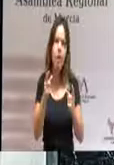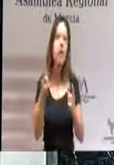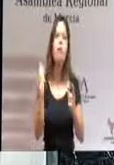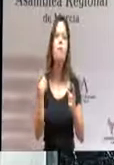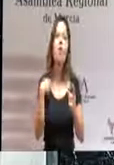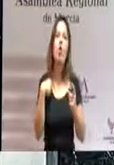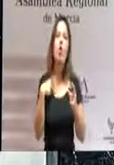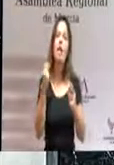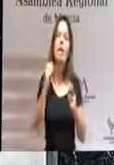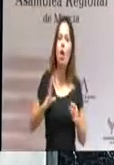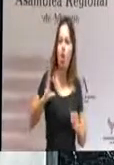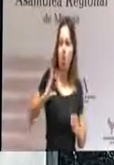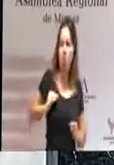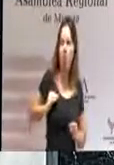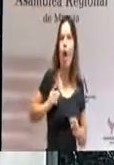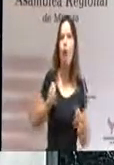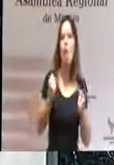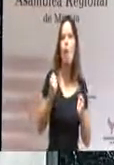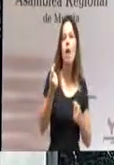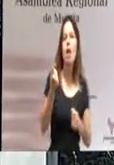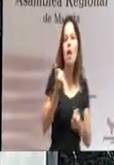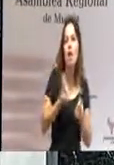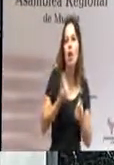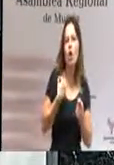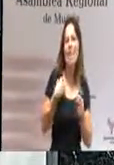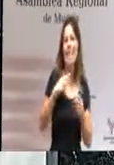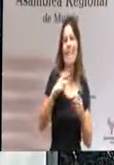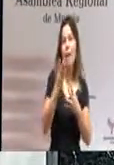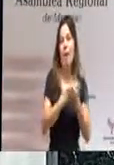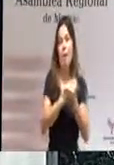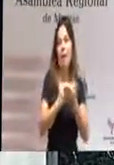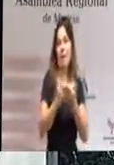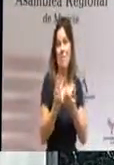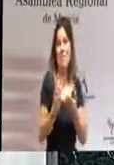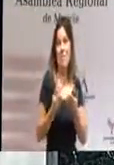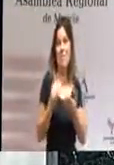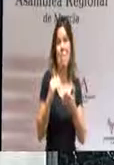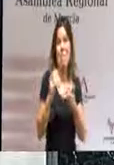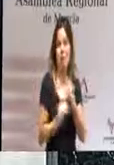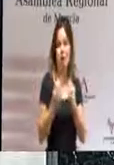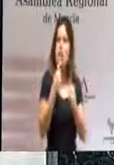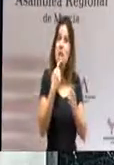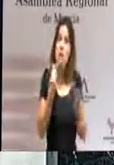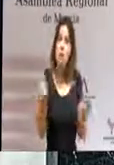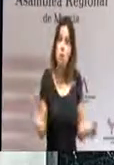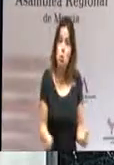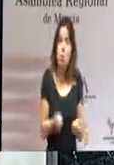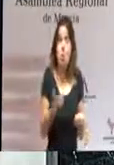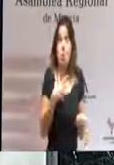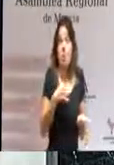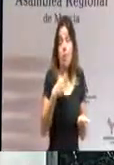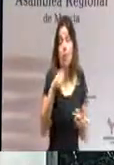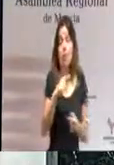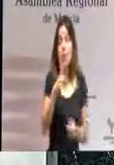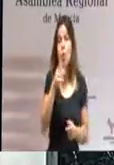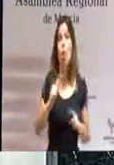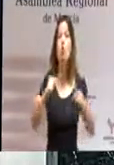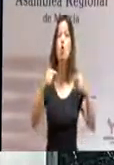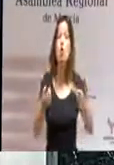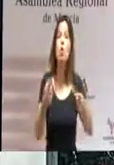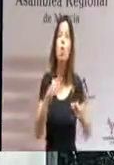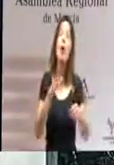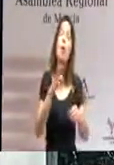han visto recortada su renta, su poder adquisitivo, en más de una tercera parte. Por decirlo de una manera suave, señor presidente, si se puede hacer, como consecuencia de